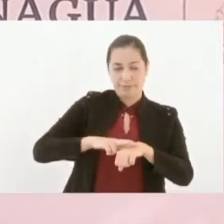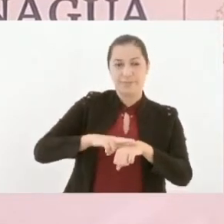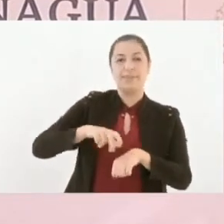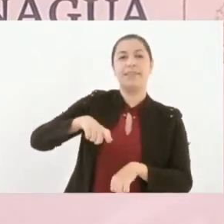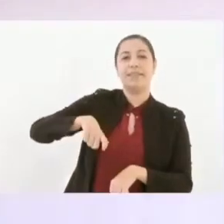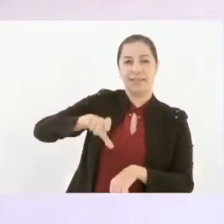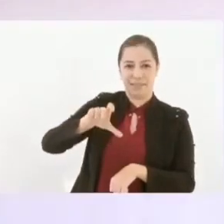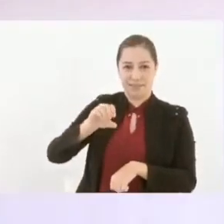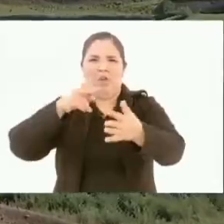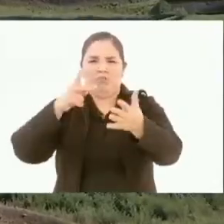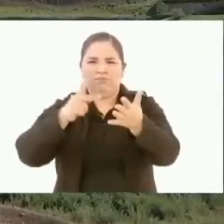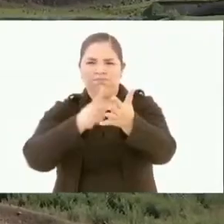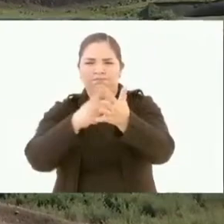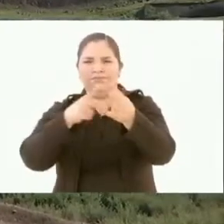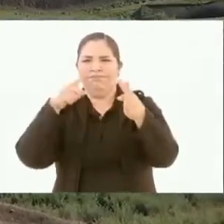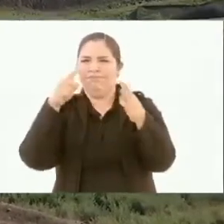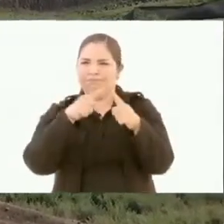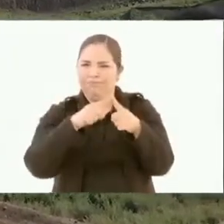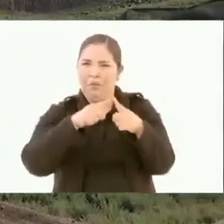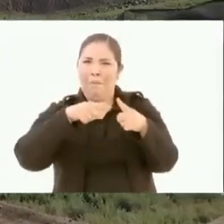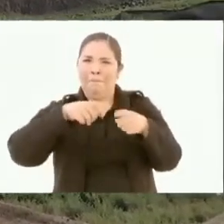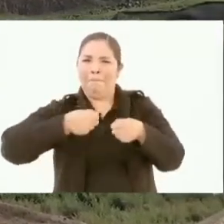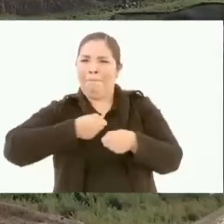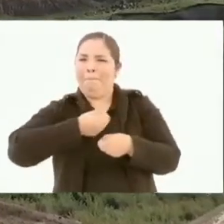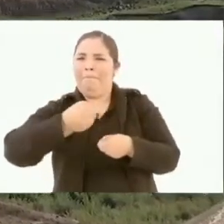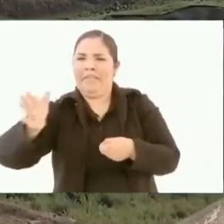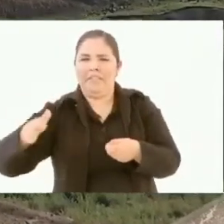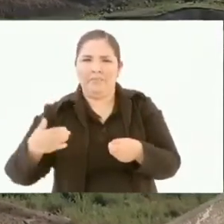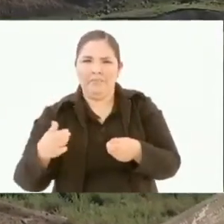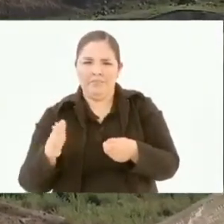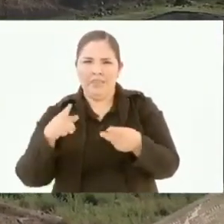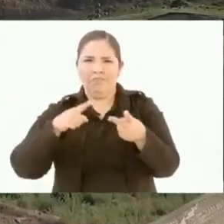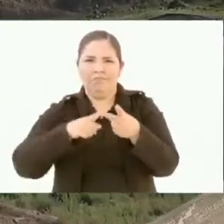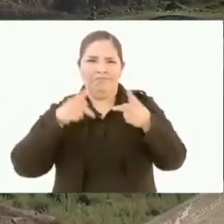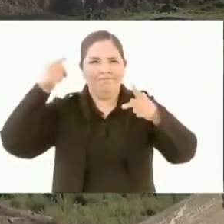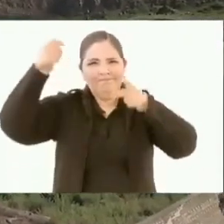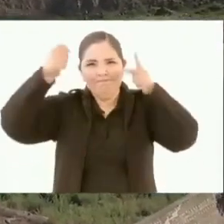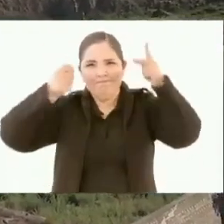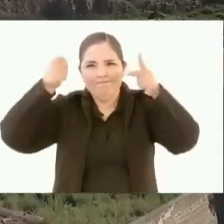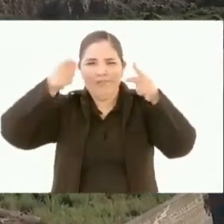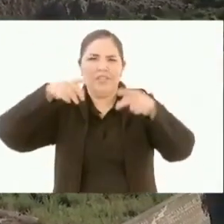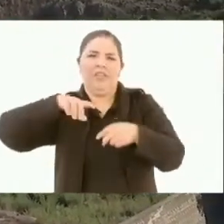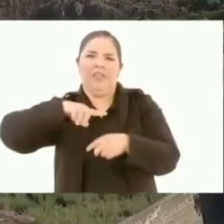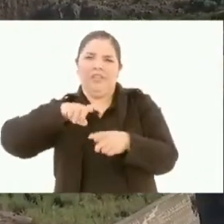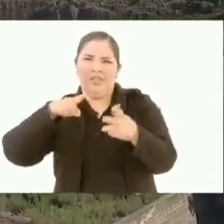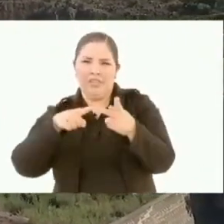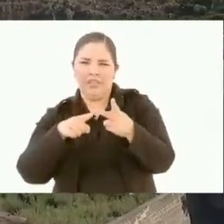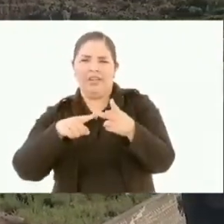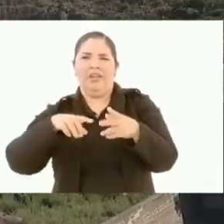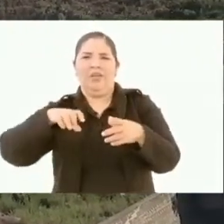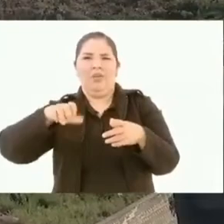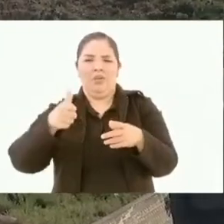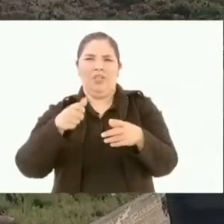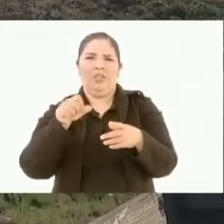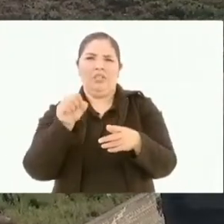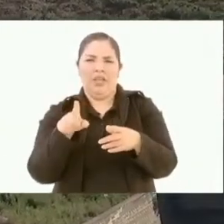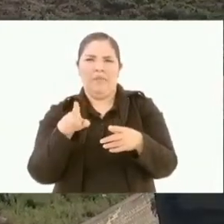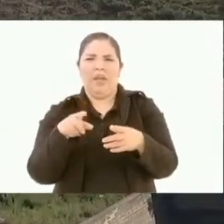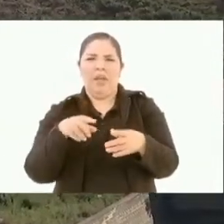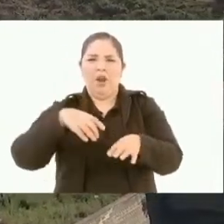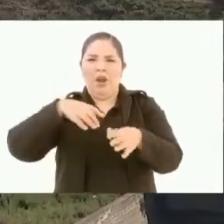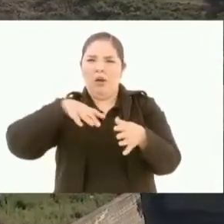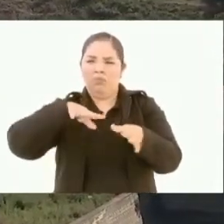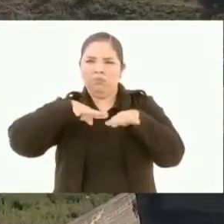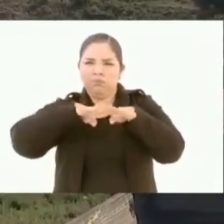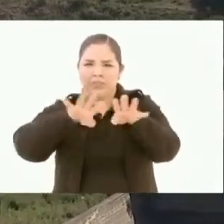Ordaz, para que empecemos ya a la construcción de los canales